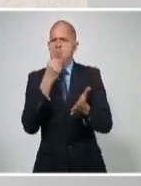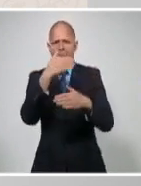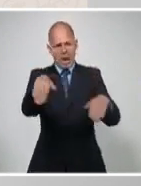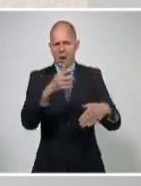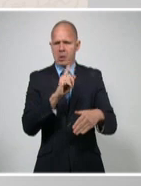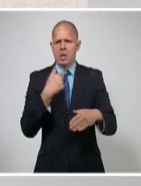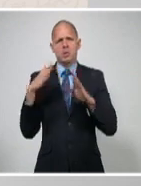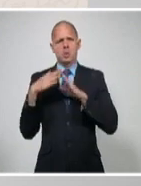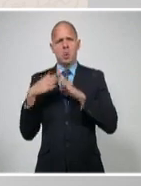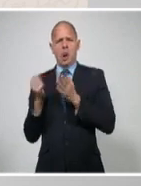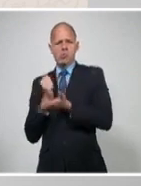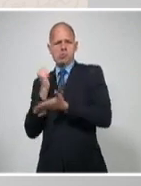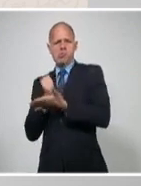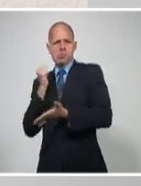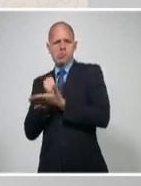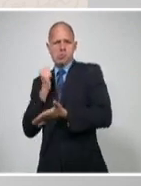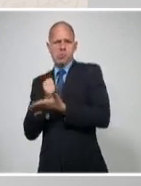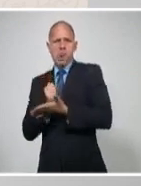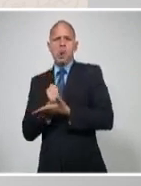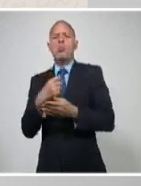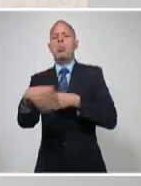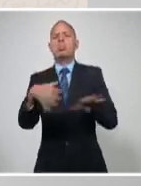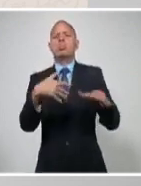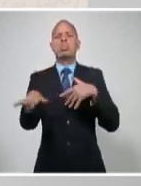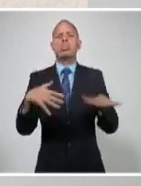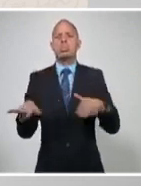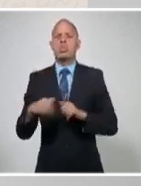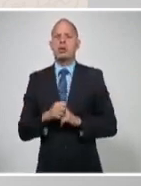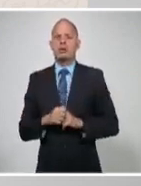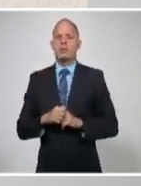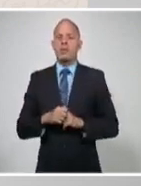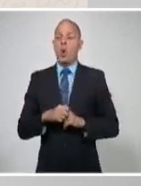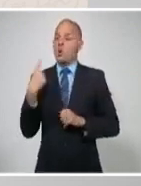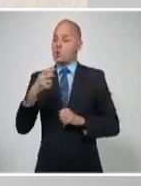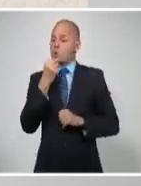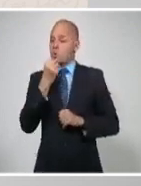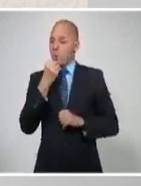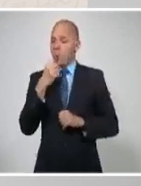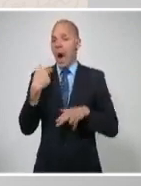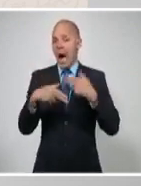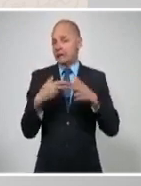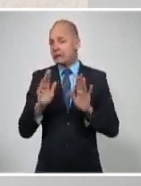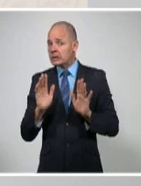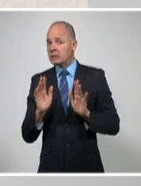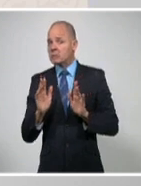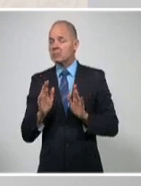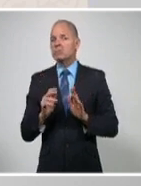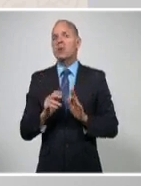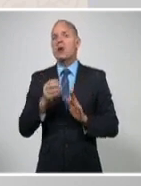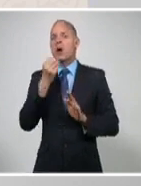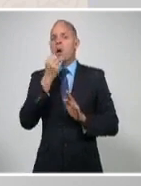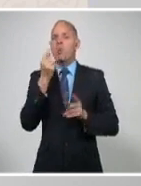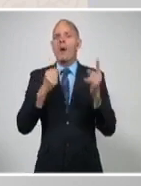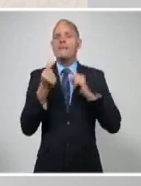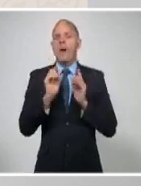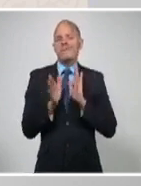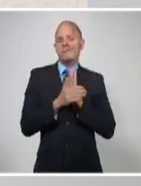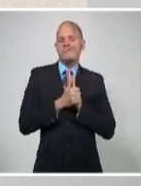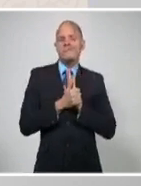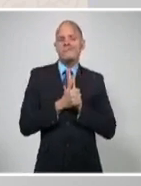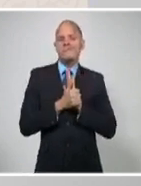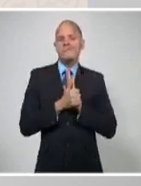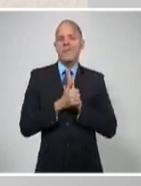Esto es nivel cuño, se pueden hacer dentro o desde fuera, mandarlos a hacer y que los traiga alguien que no tenga visibilidad a los ojos de